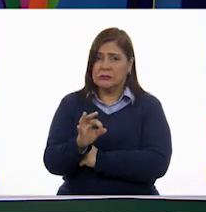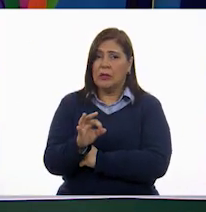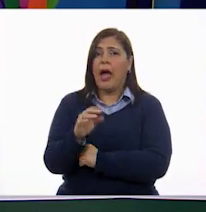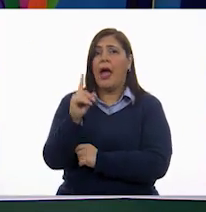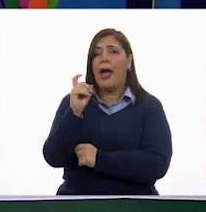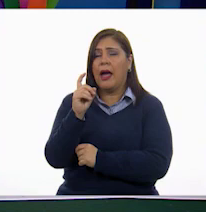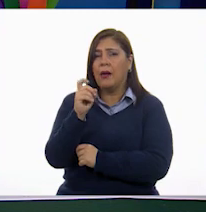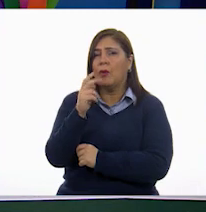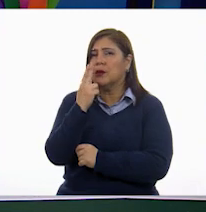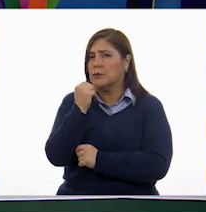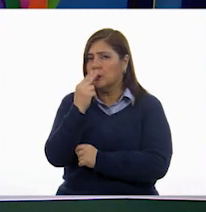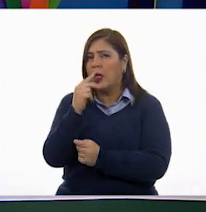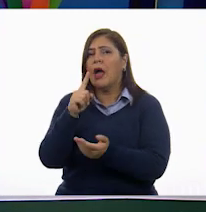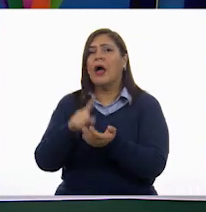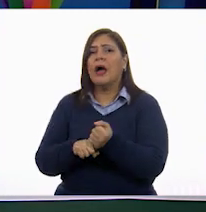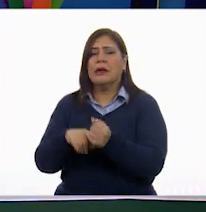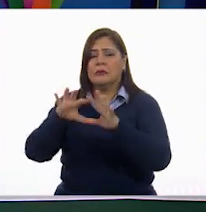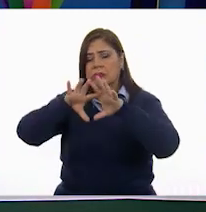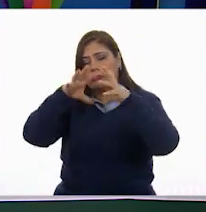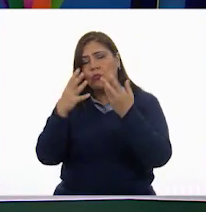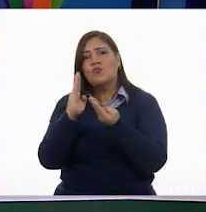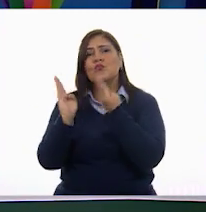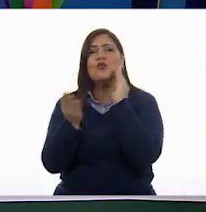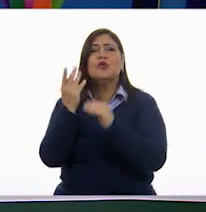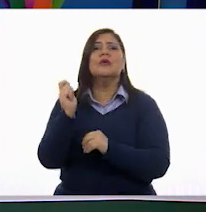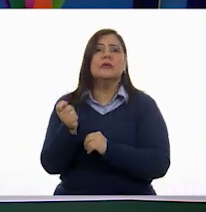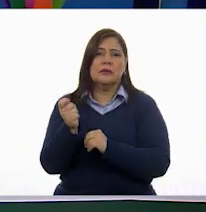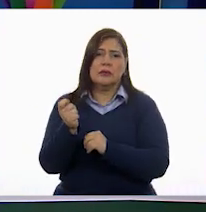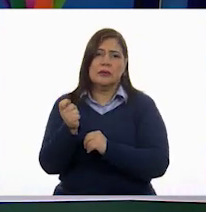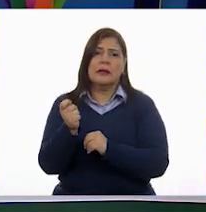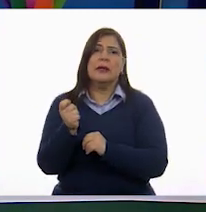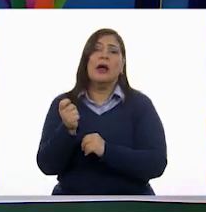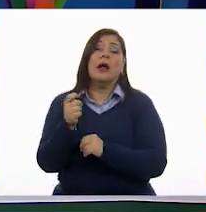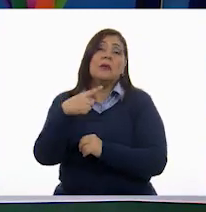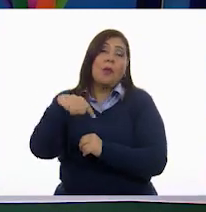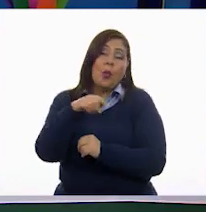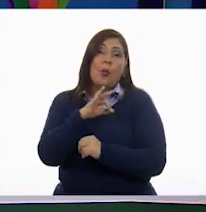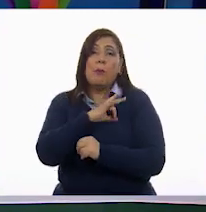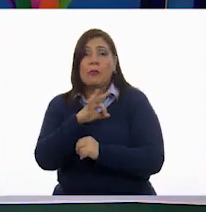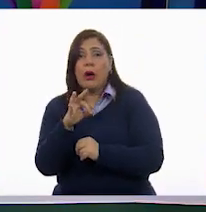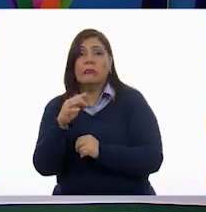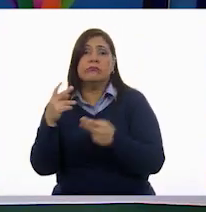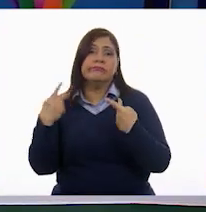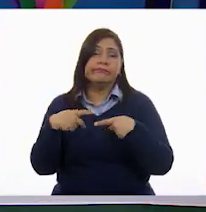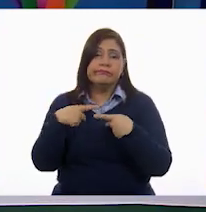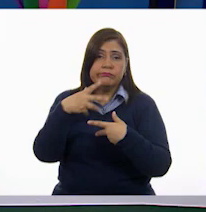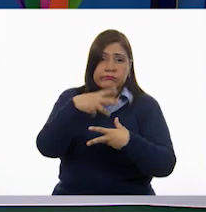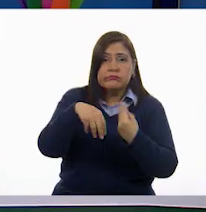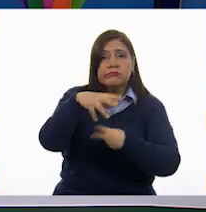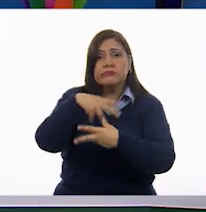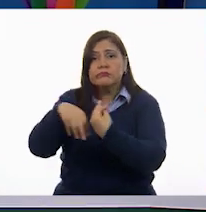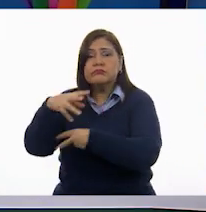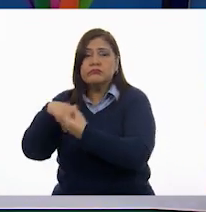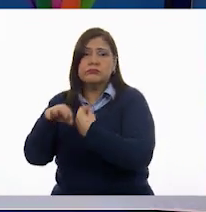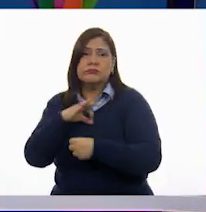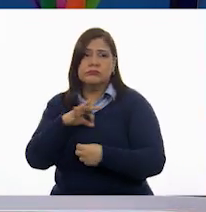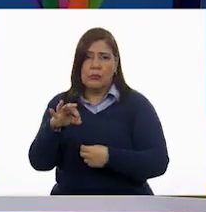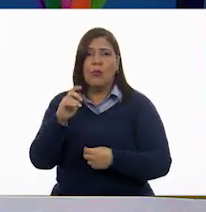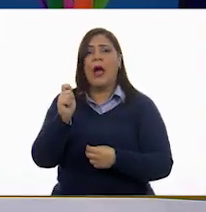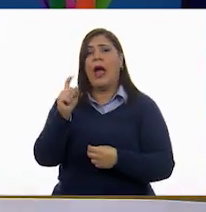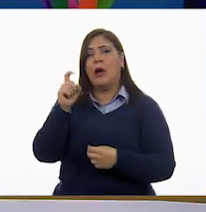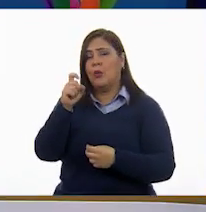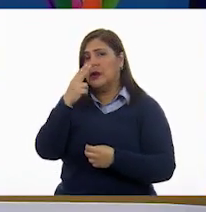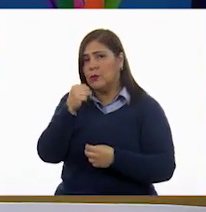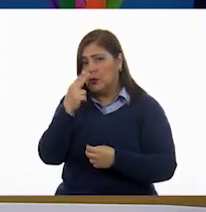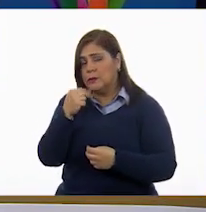del agua dulce que tenemos en el planeta es la que podemos decir que es agua dulce y que